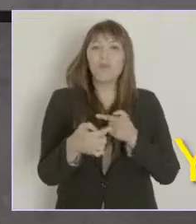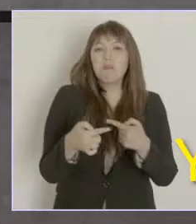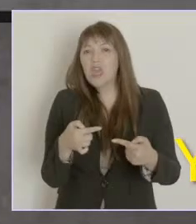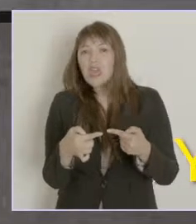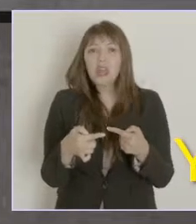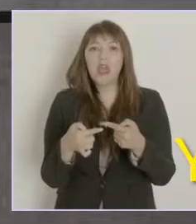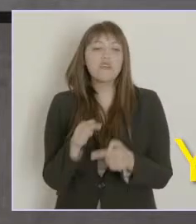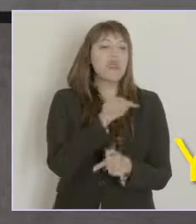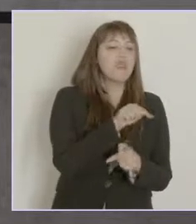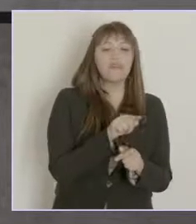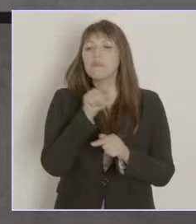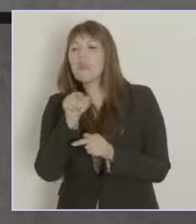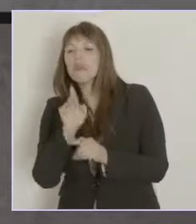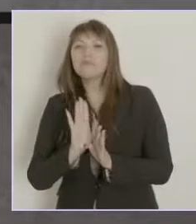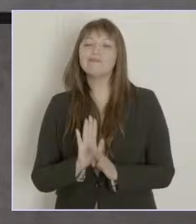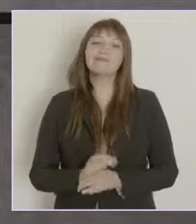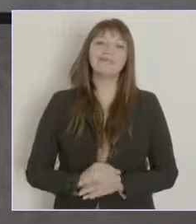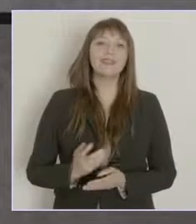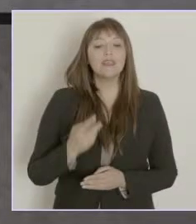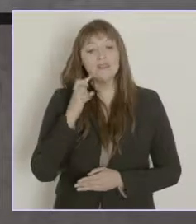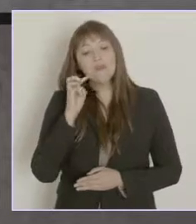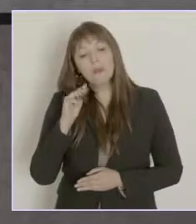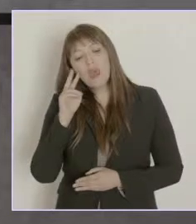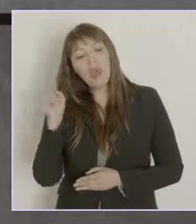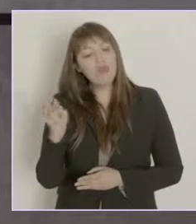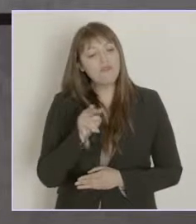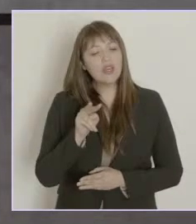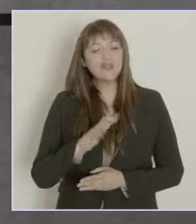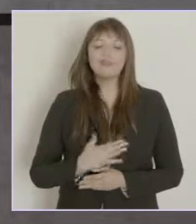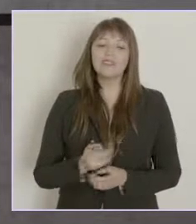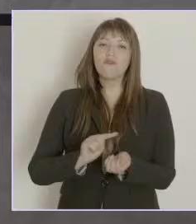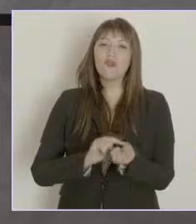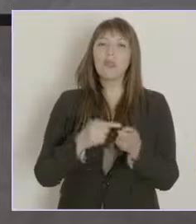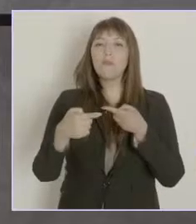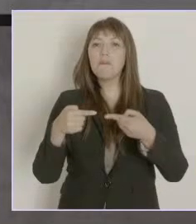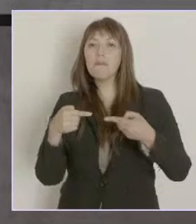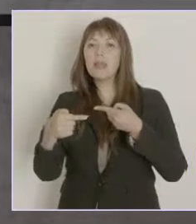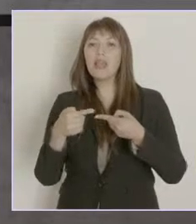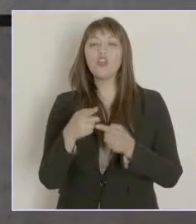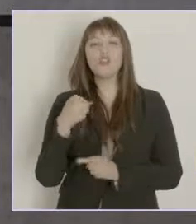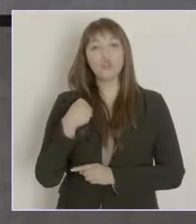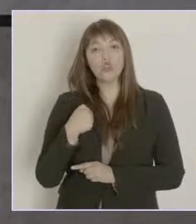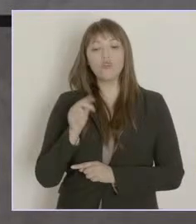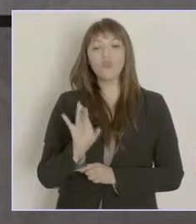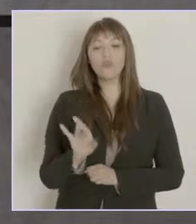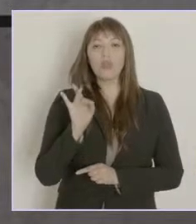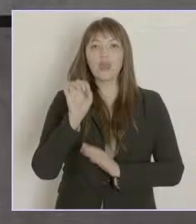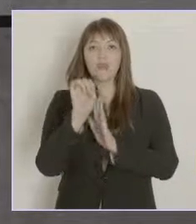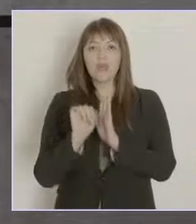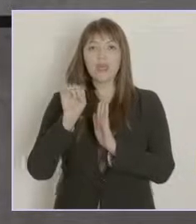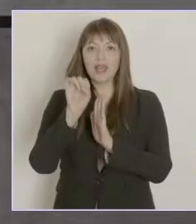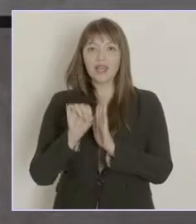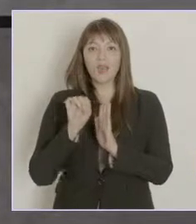estaban peleando por lo que querían. La mamá, al ver cómo toda su familia se peleaba, dijo: «Yo voy a elegir la película». Y